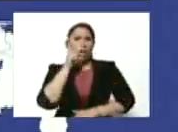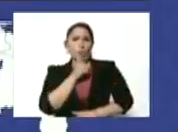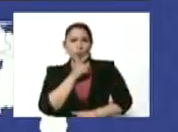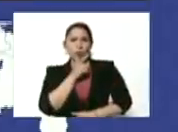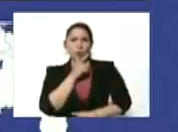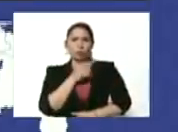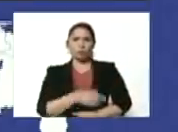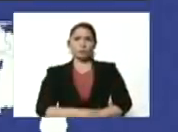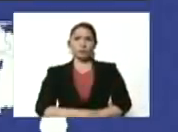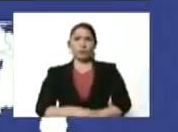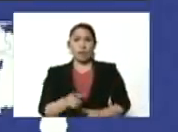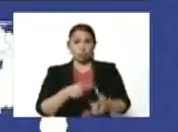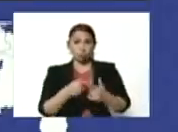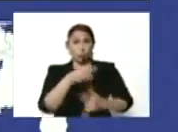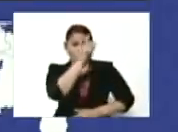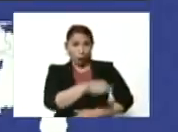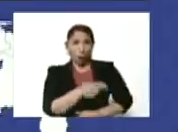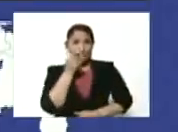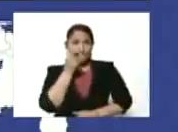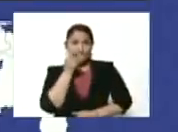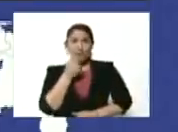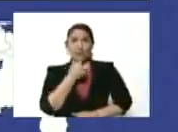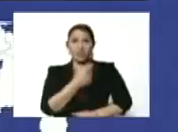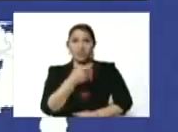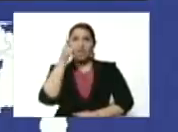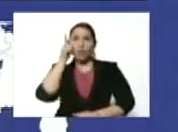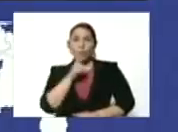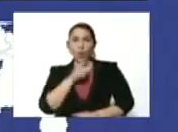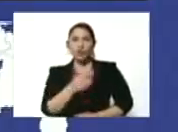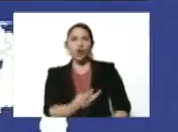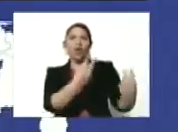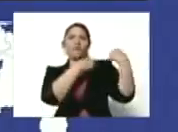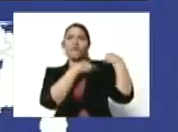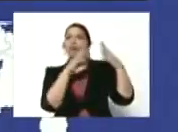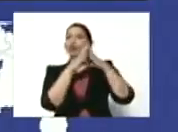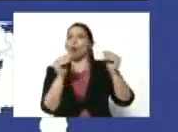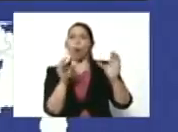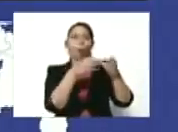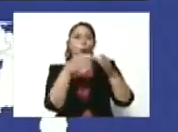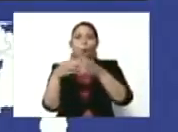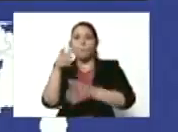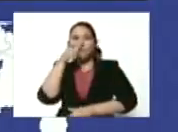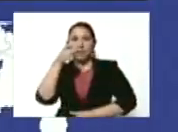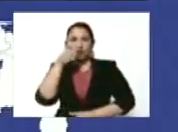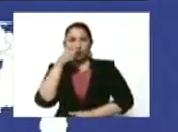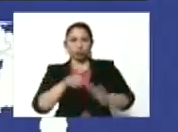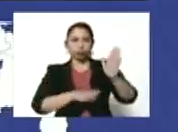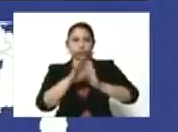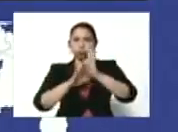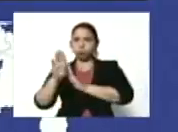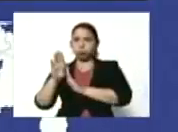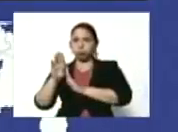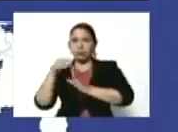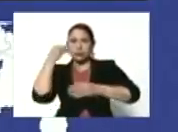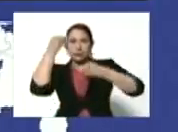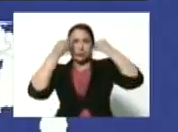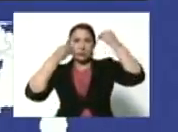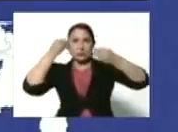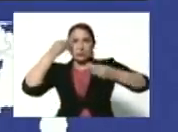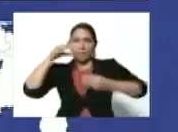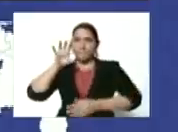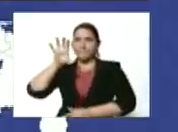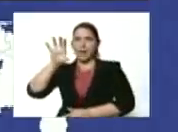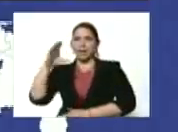él certifica que Leopoldo López es el jefe de todas las operaciones que se han venido desarrollando en la República de Colombia con